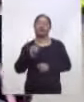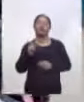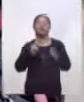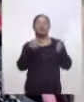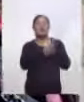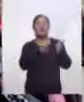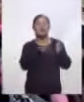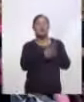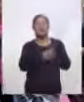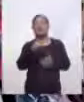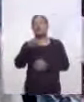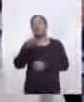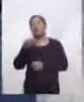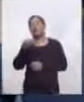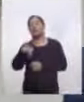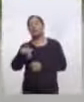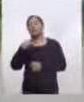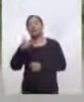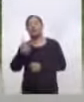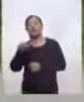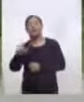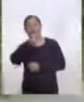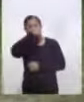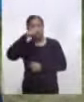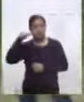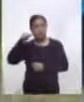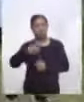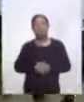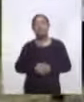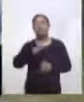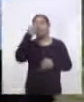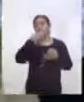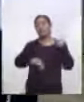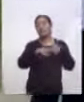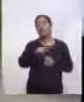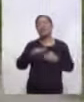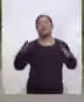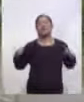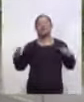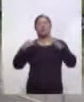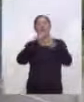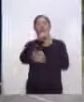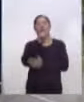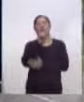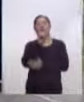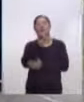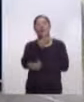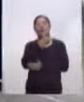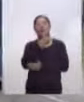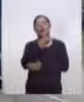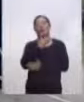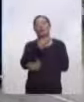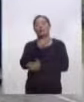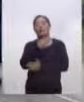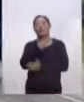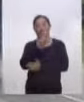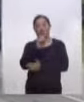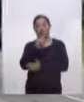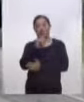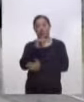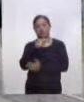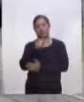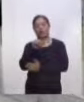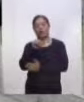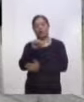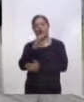Tlaxco, Atlangatepec y Benito Juárez, para finalizar en la zona arqueológica de Teotihuacán. Con información de la redacción,